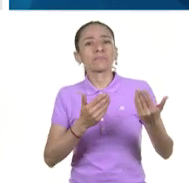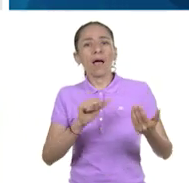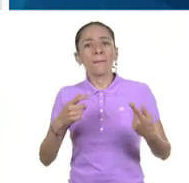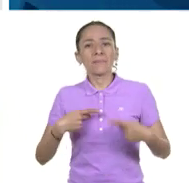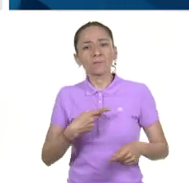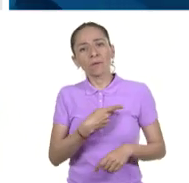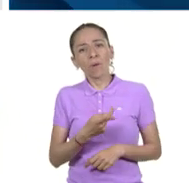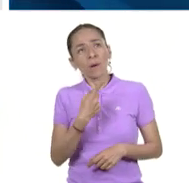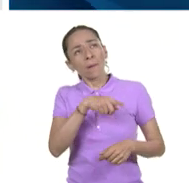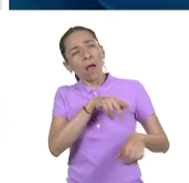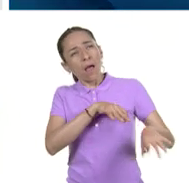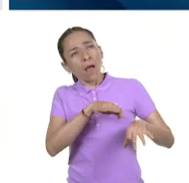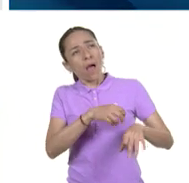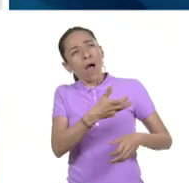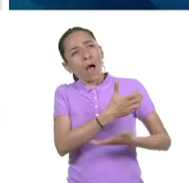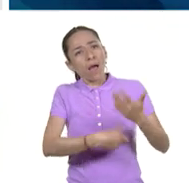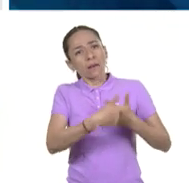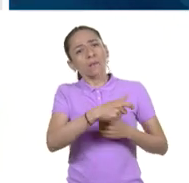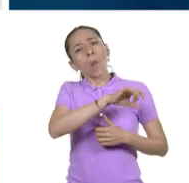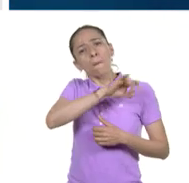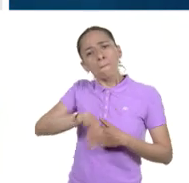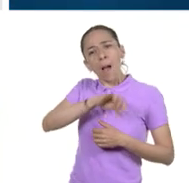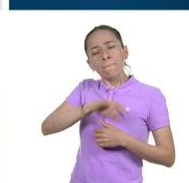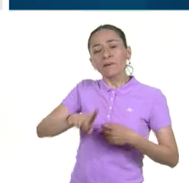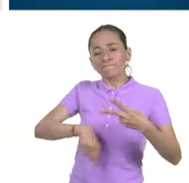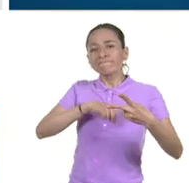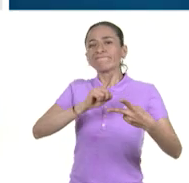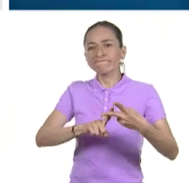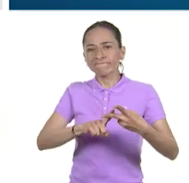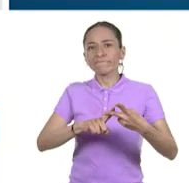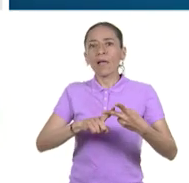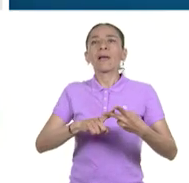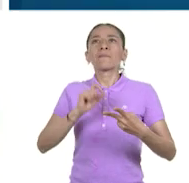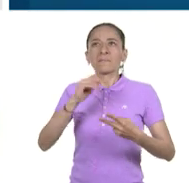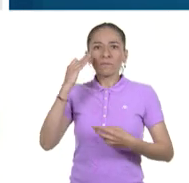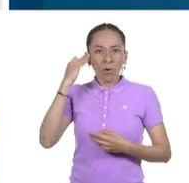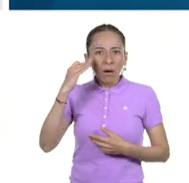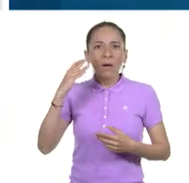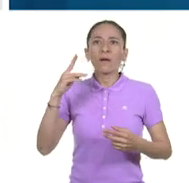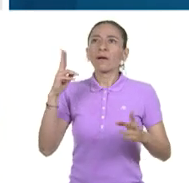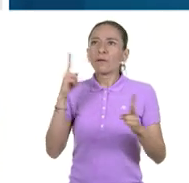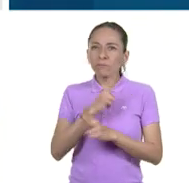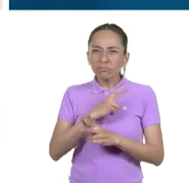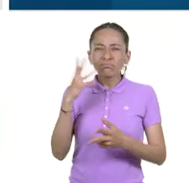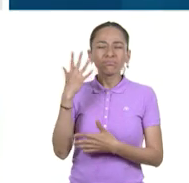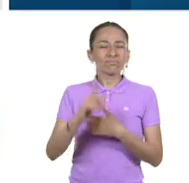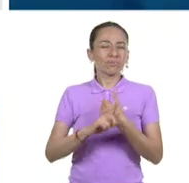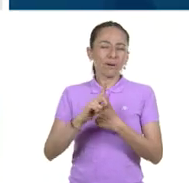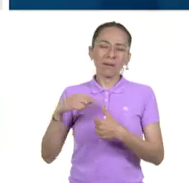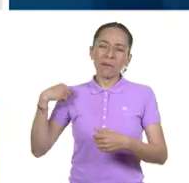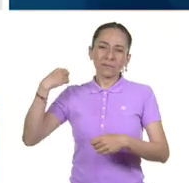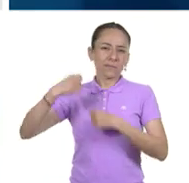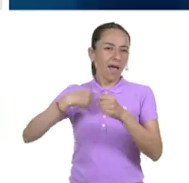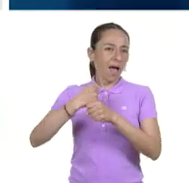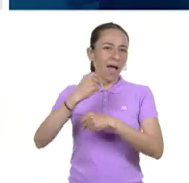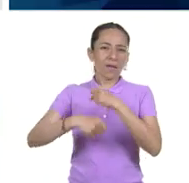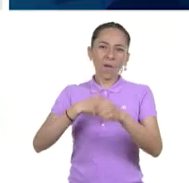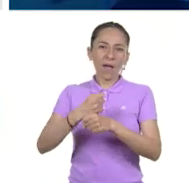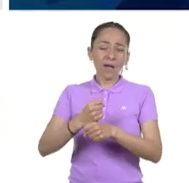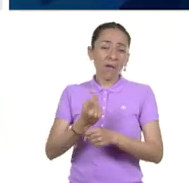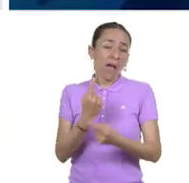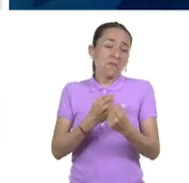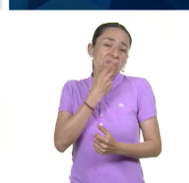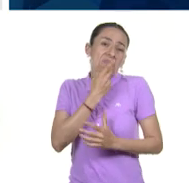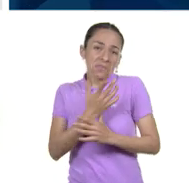La segunda es una crisis ambiental que se prolonga ya por espacio de varios años. Algunos la definen como producto del